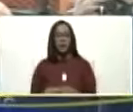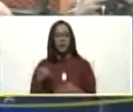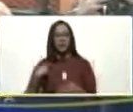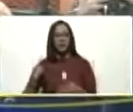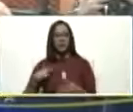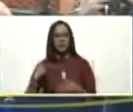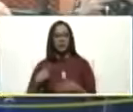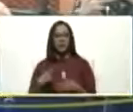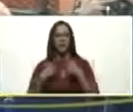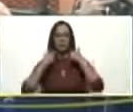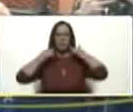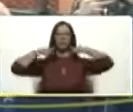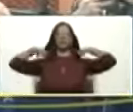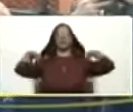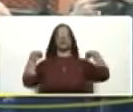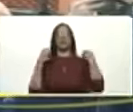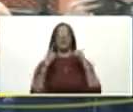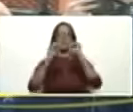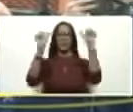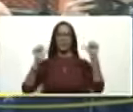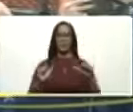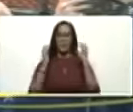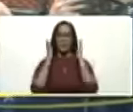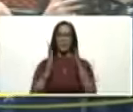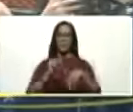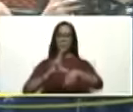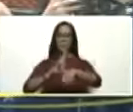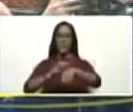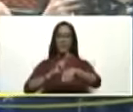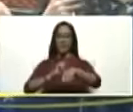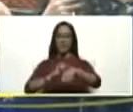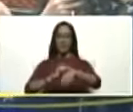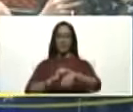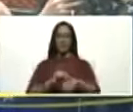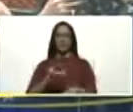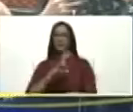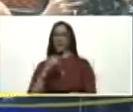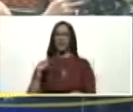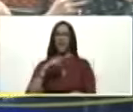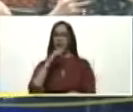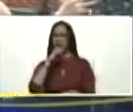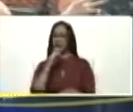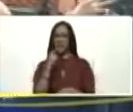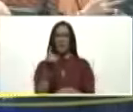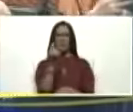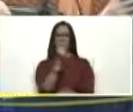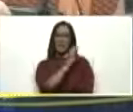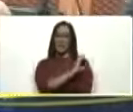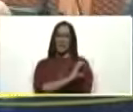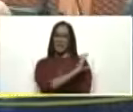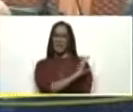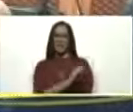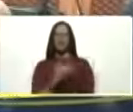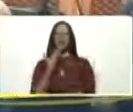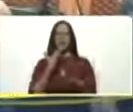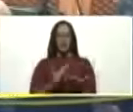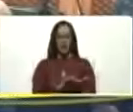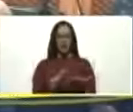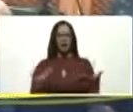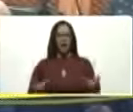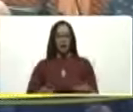contamos con un sistema de atención médica que no tiene que enviarle a ninguna clínica, hermano presidente, gracias al